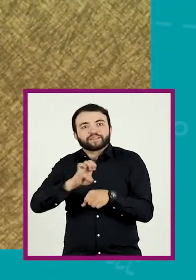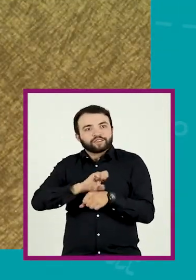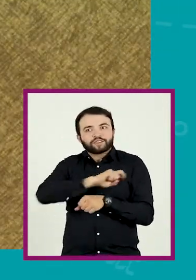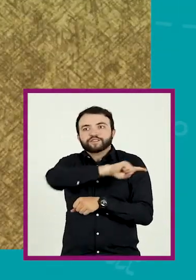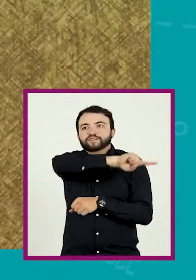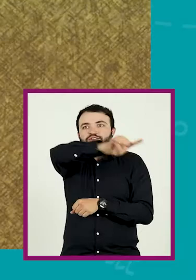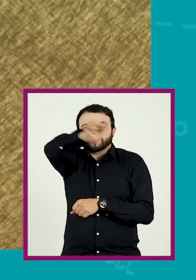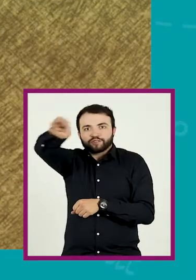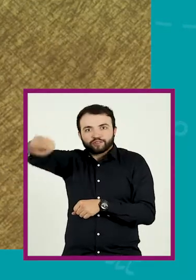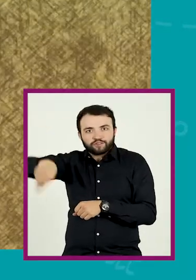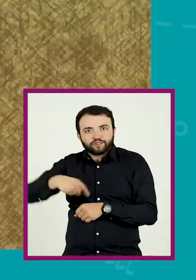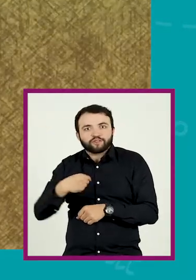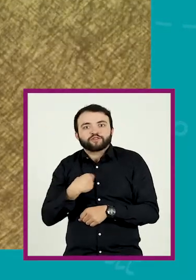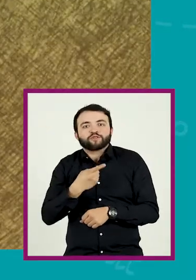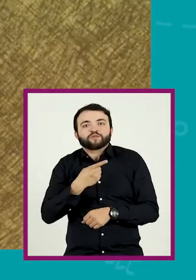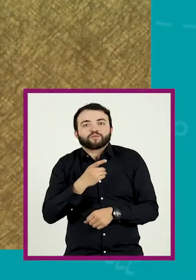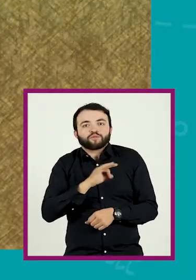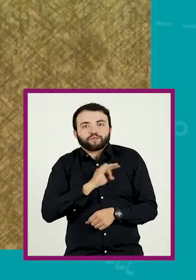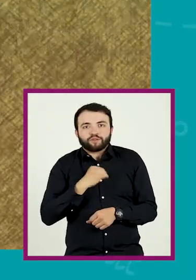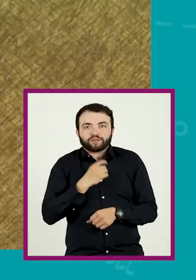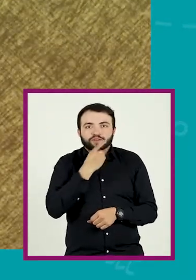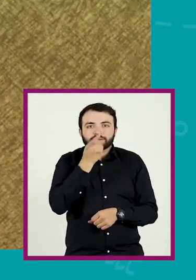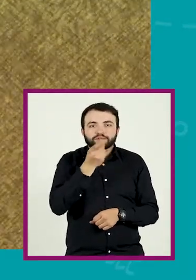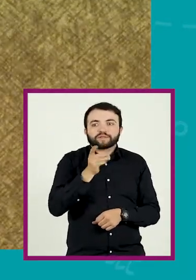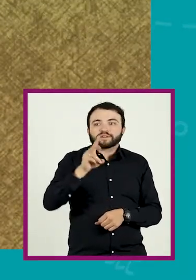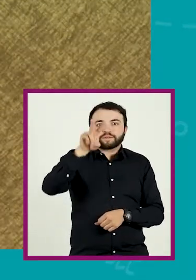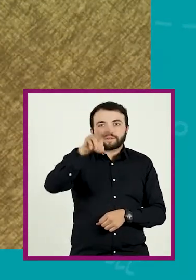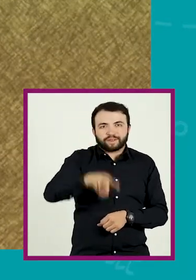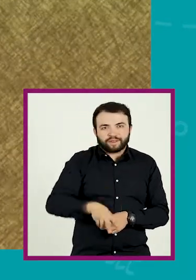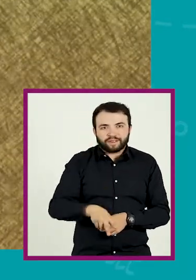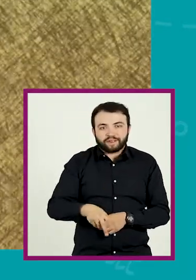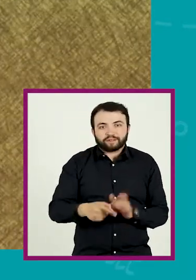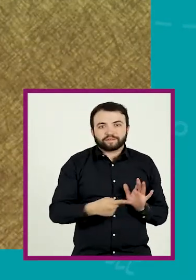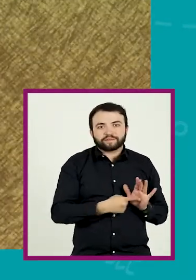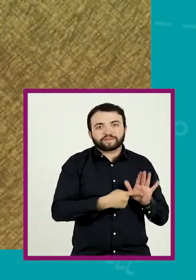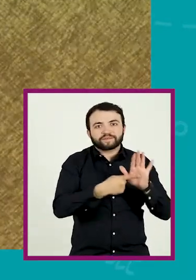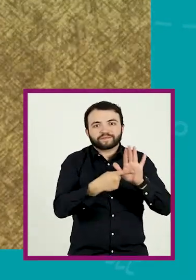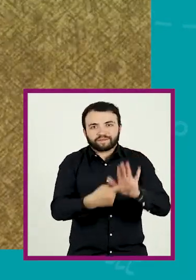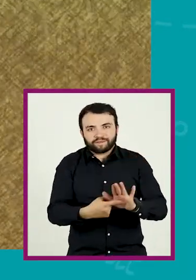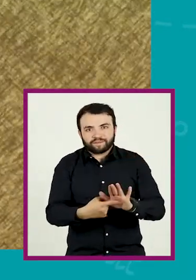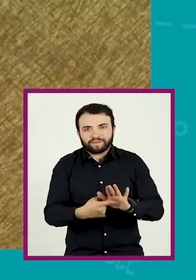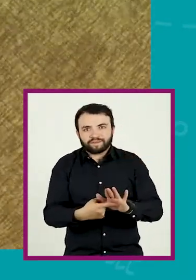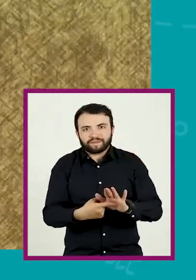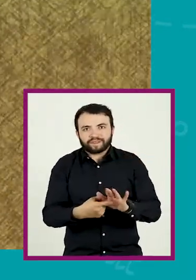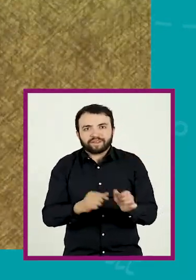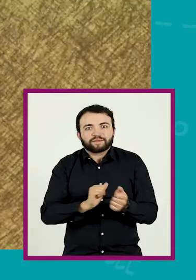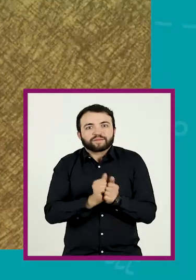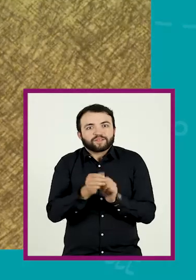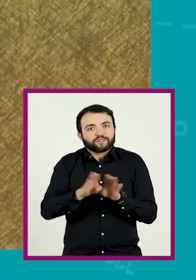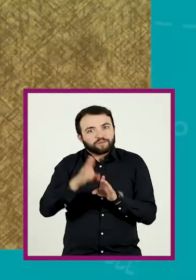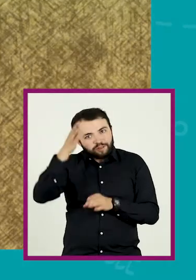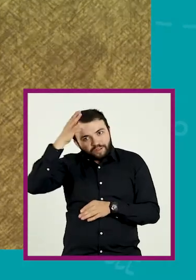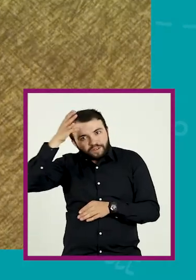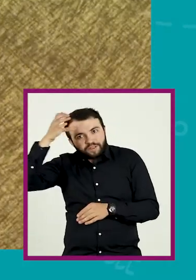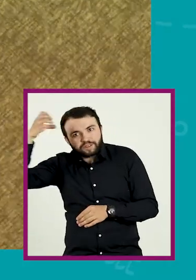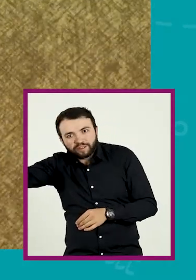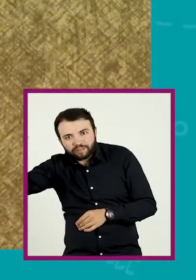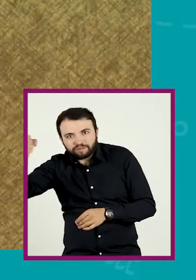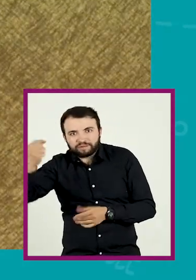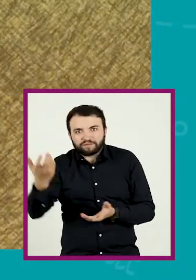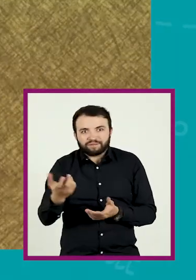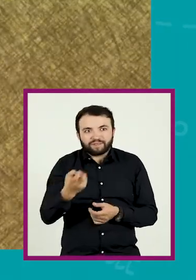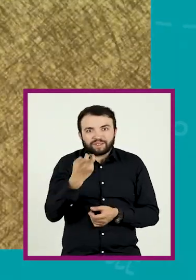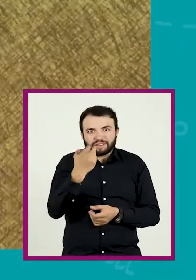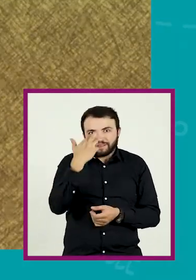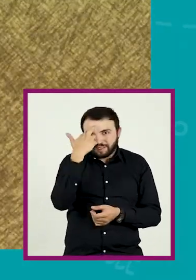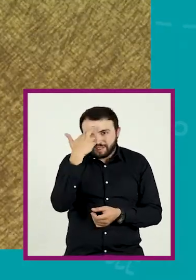y los respeta. Claro. Y esa es la diferencia con Hegel. Hegel diría, si tú le das a la conciencia que a su personaje no es la